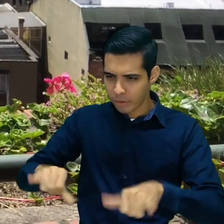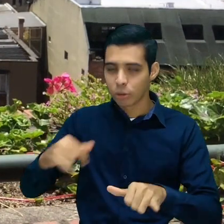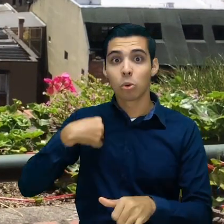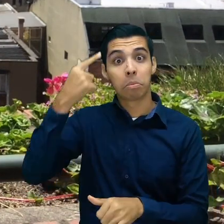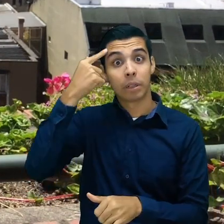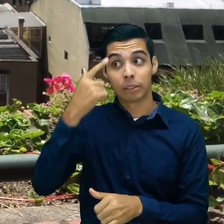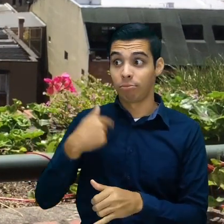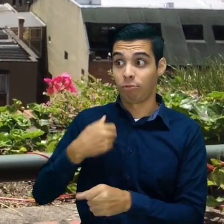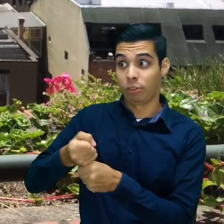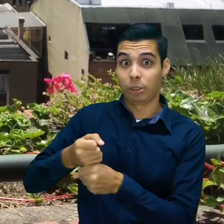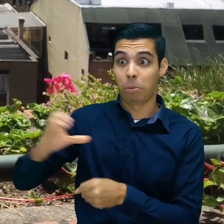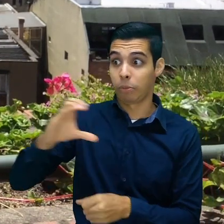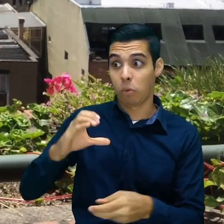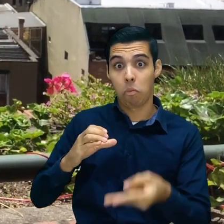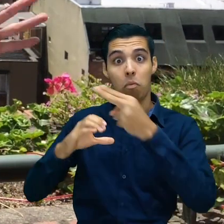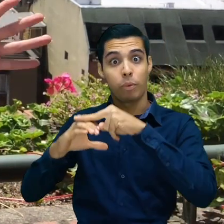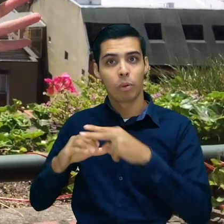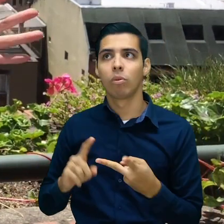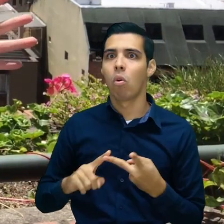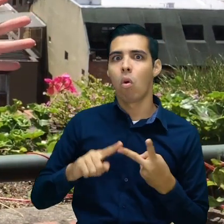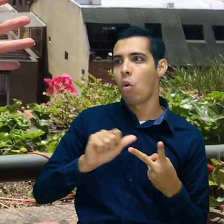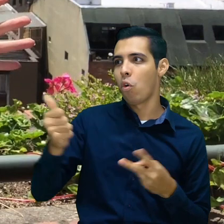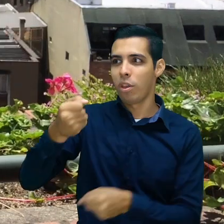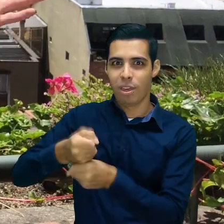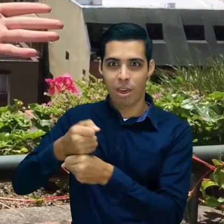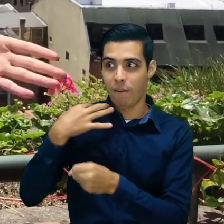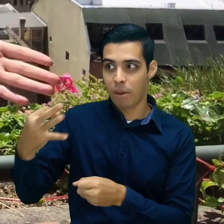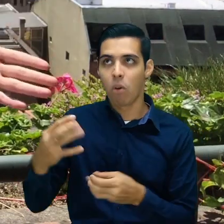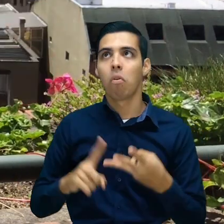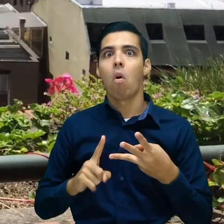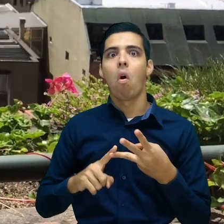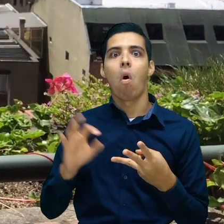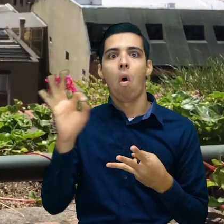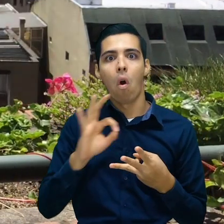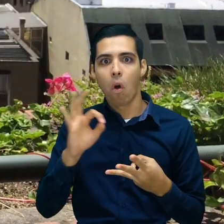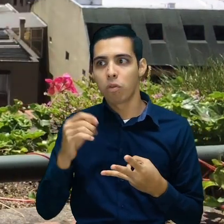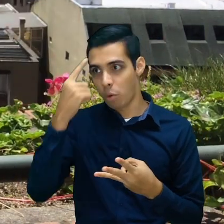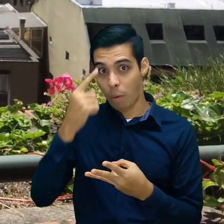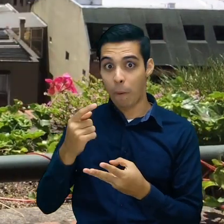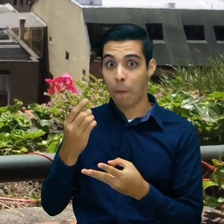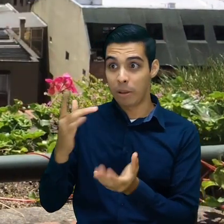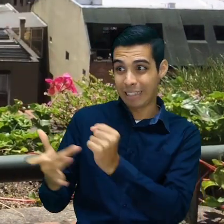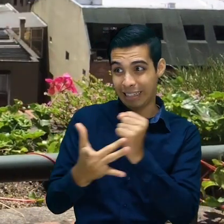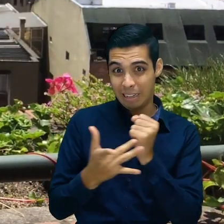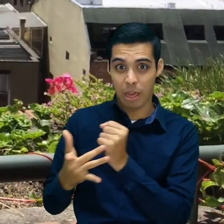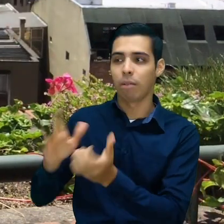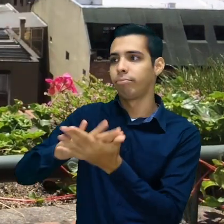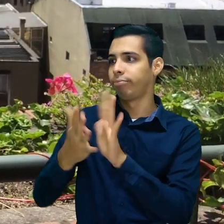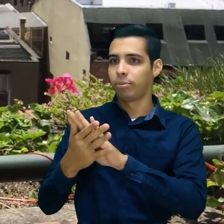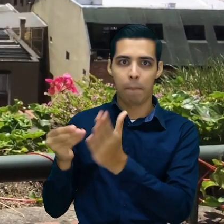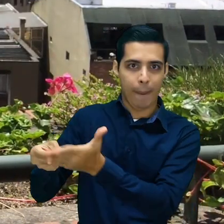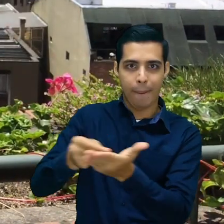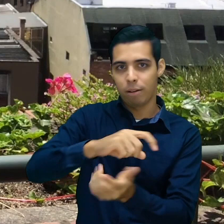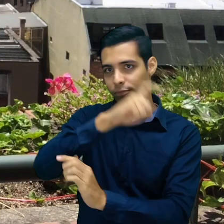o haber generado una nueva fuente de ingresos, entre otras cosas. Revisar estas metas o estas sensaciones va a permitir saber en cuál